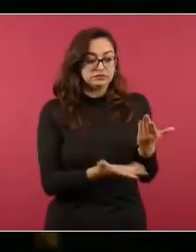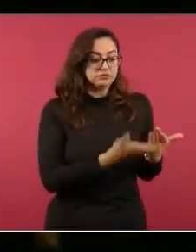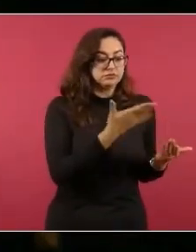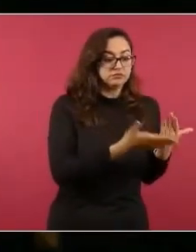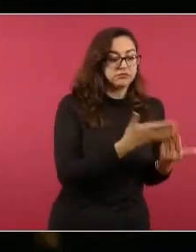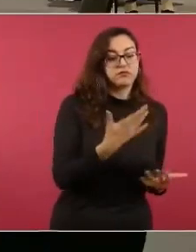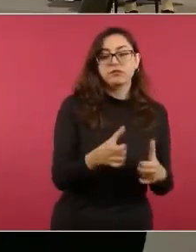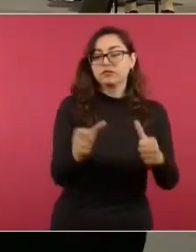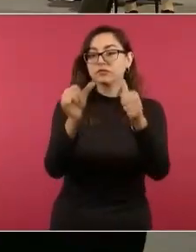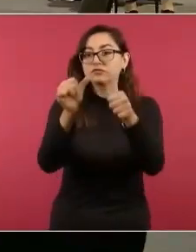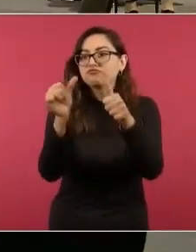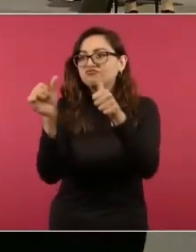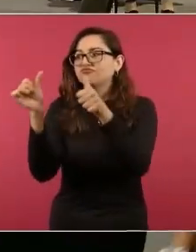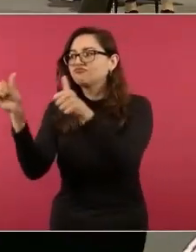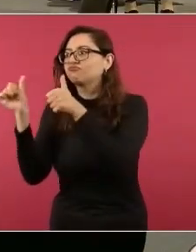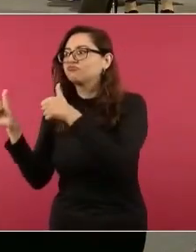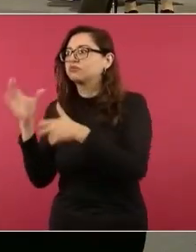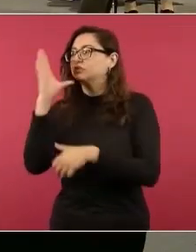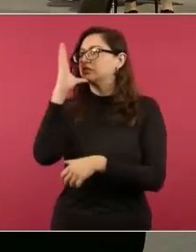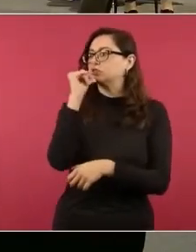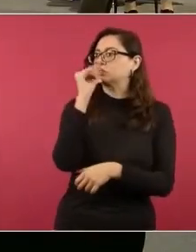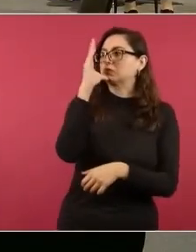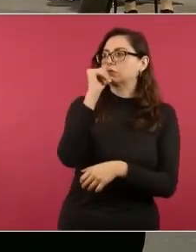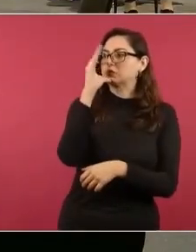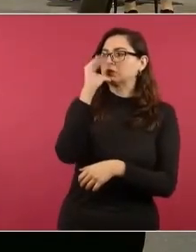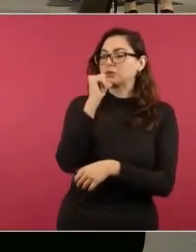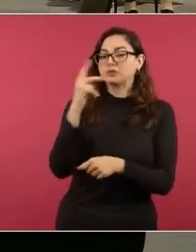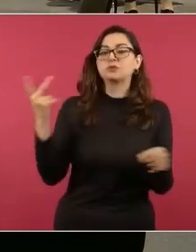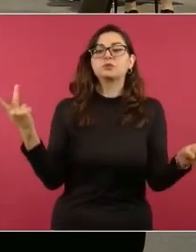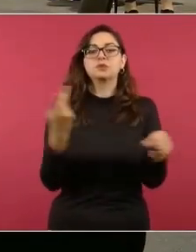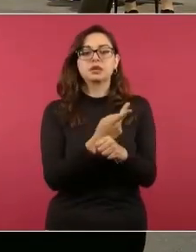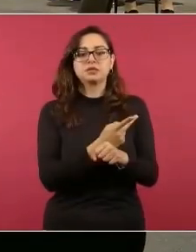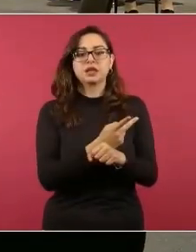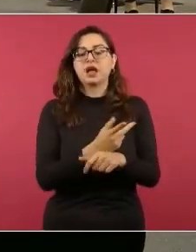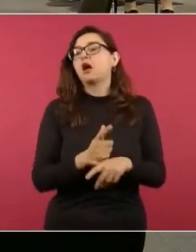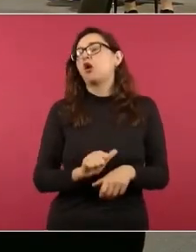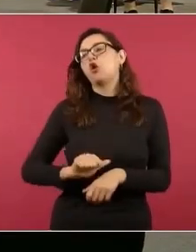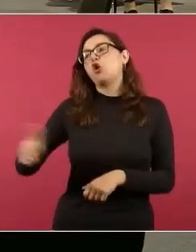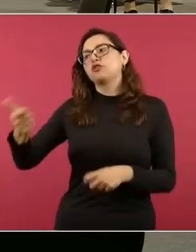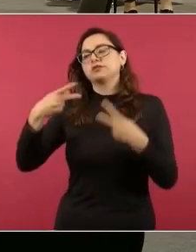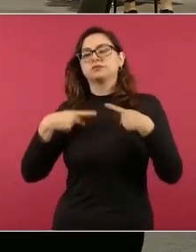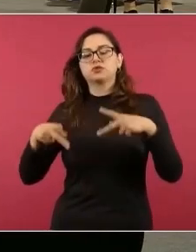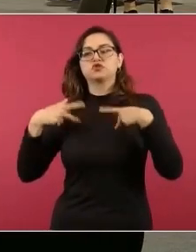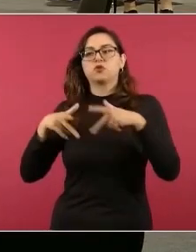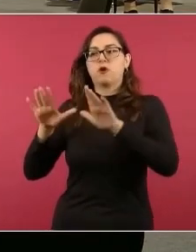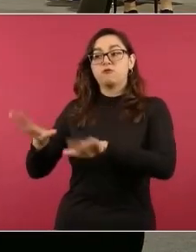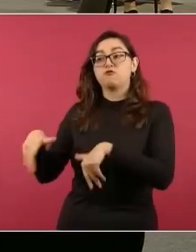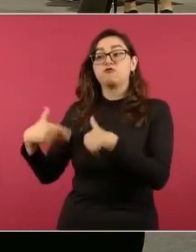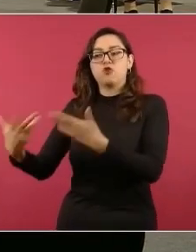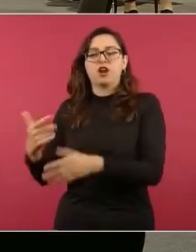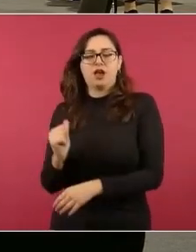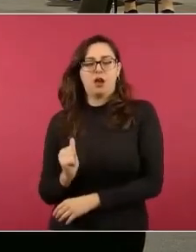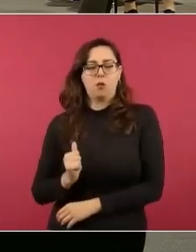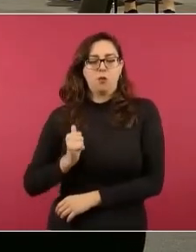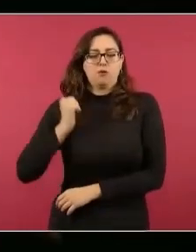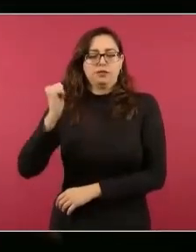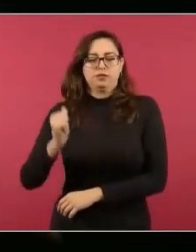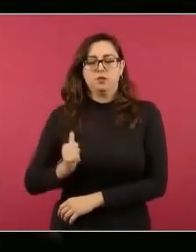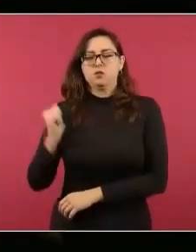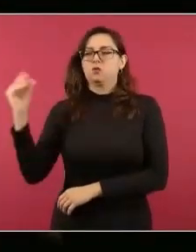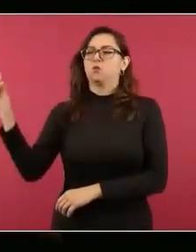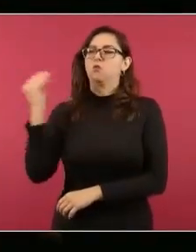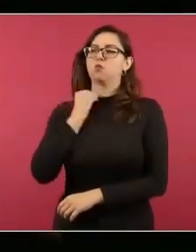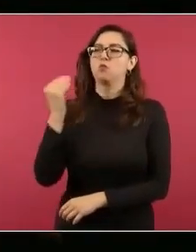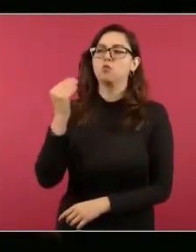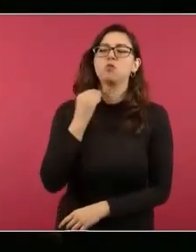al quite lo que platicábamos la otra vez acerca de estos buitres del dolor. Y hay casos de bufetes de abogados